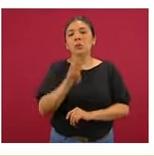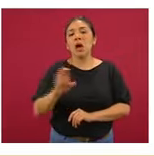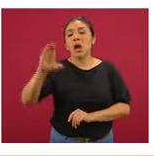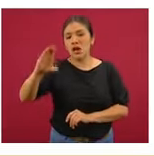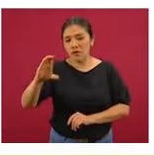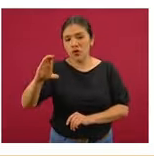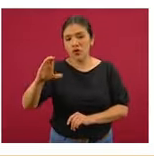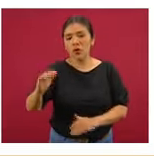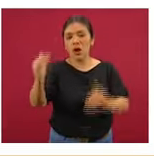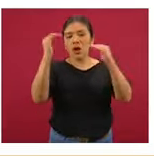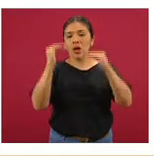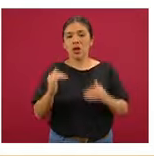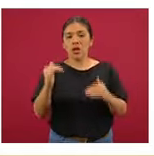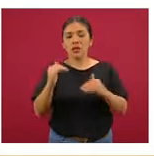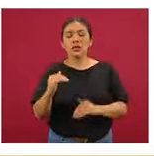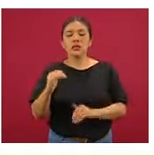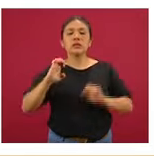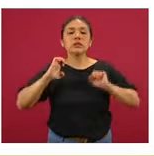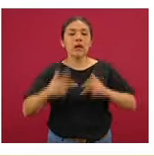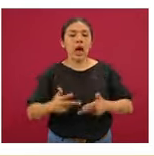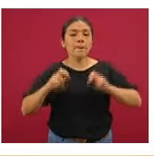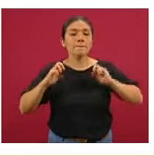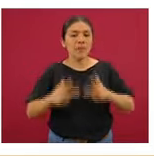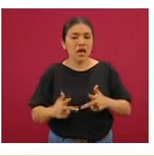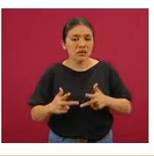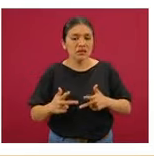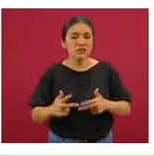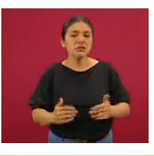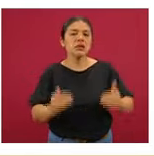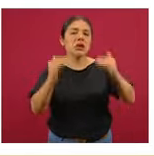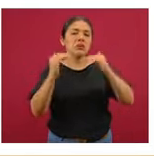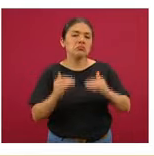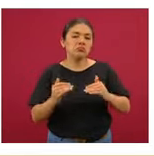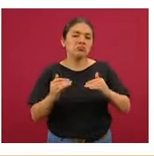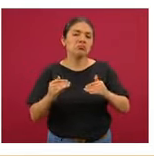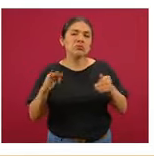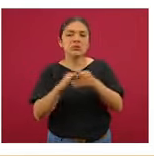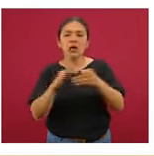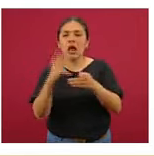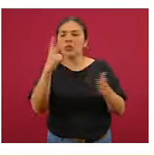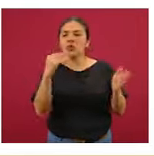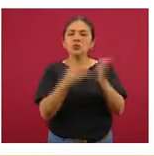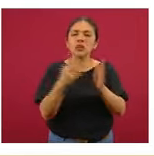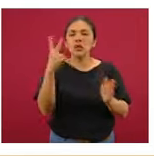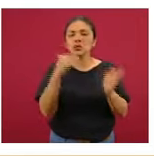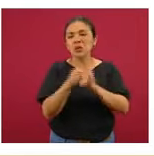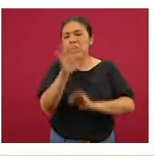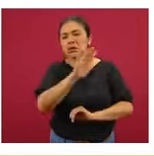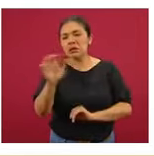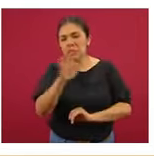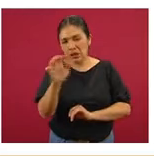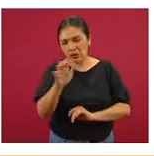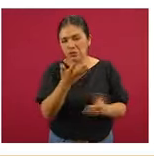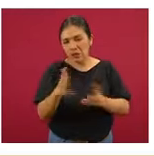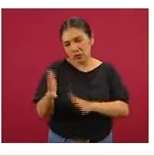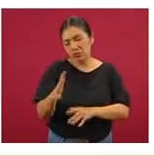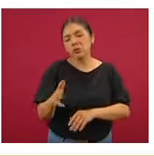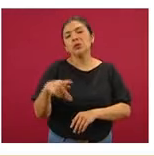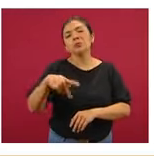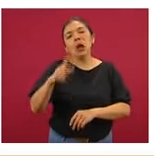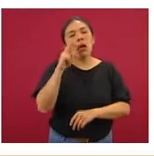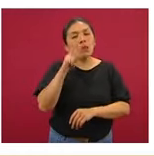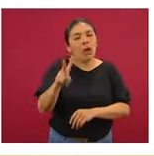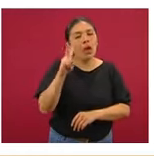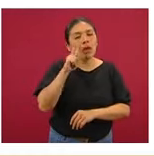California, tendríamos a Chiapas, entre o cerca de los 2,000, 2,500 casos, pero de alguna